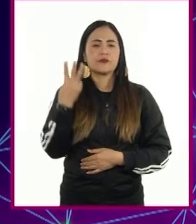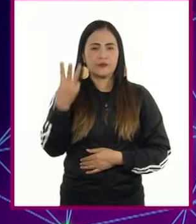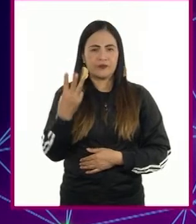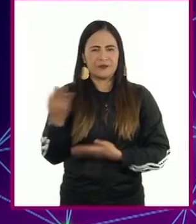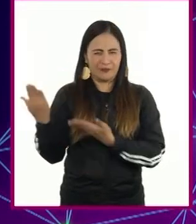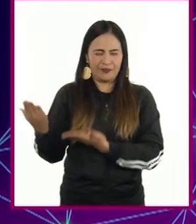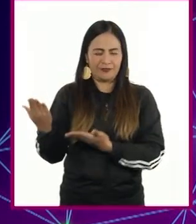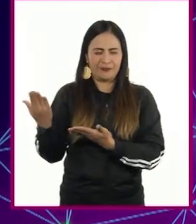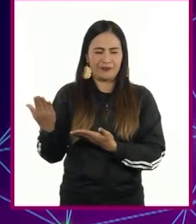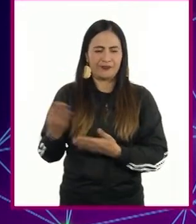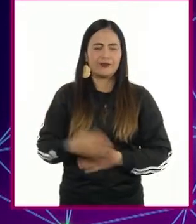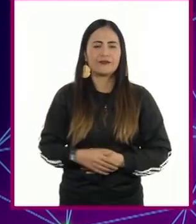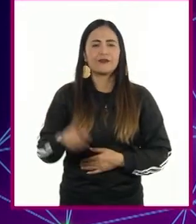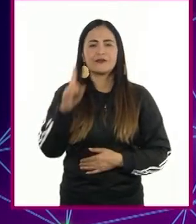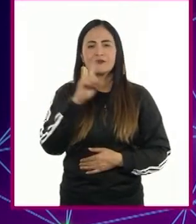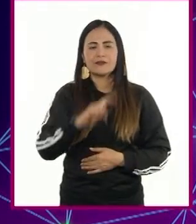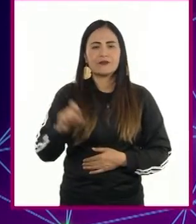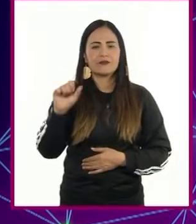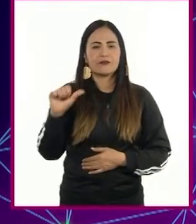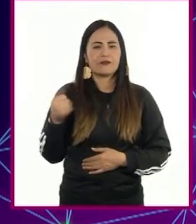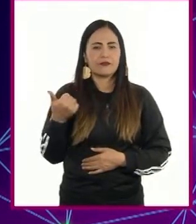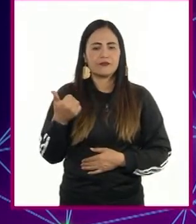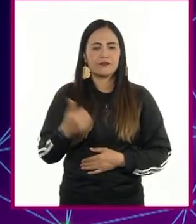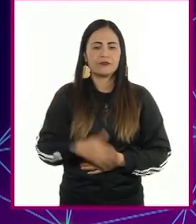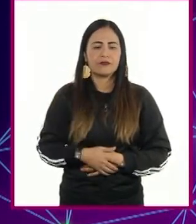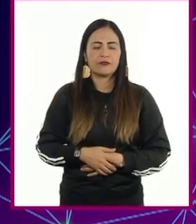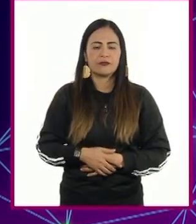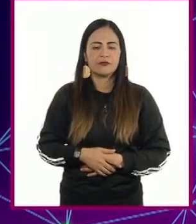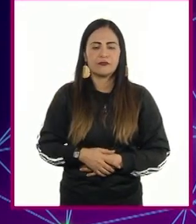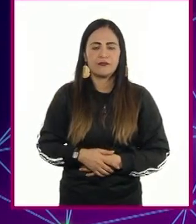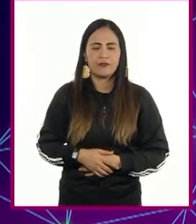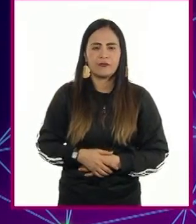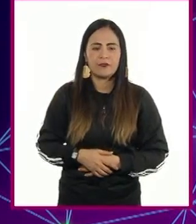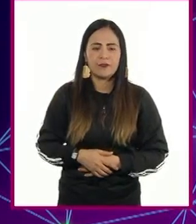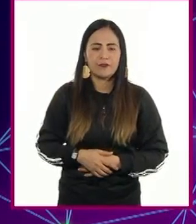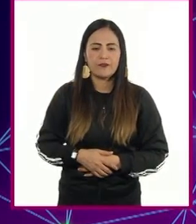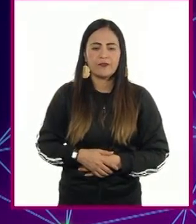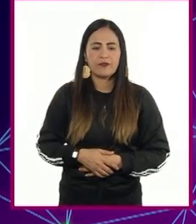Marte, 111 para el Sol,